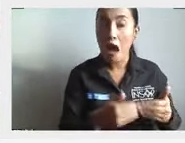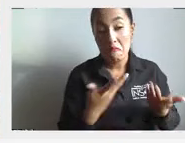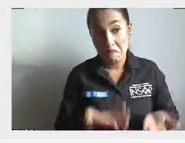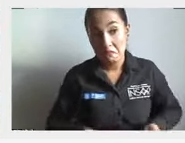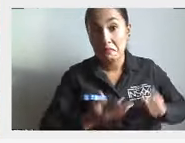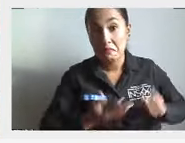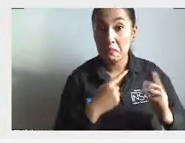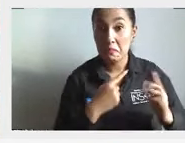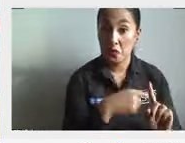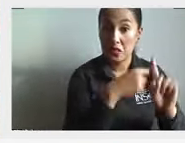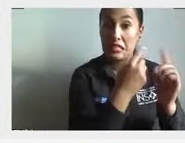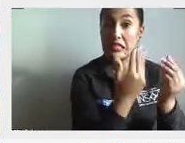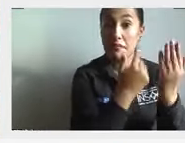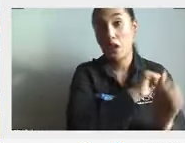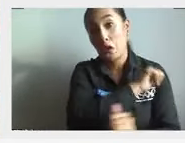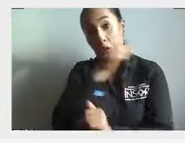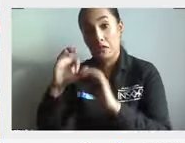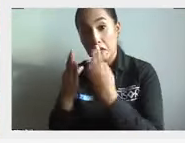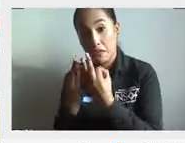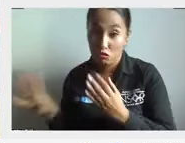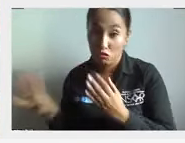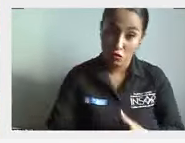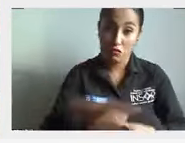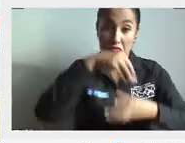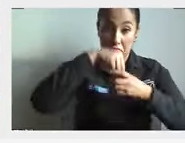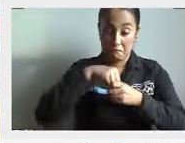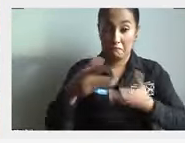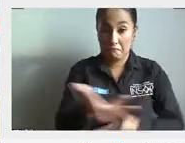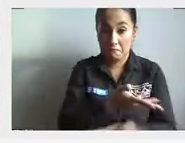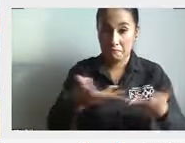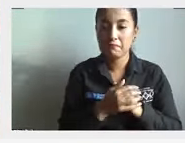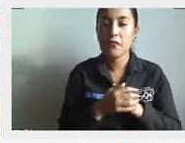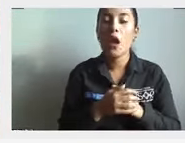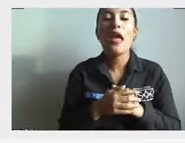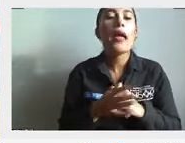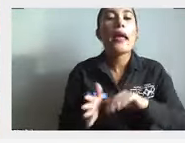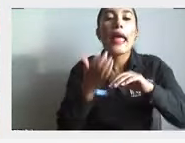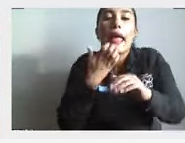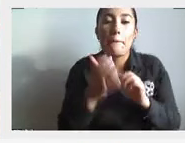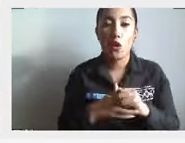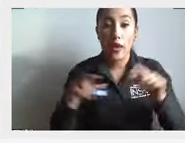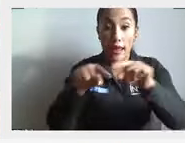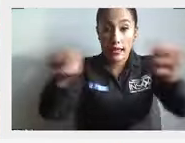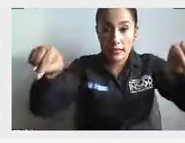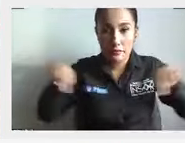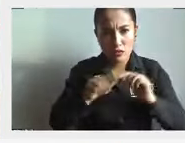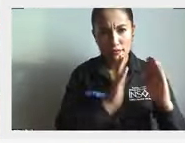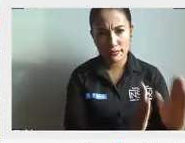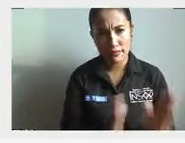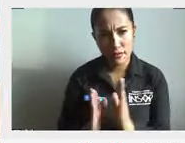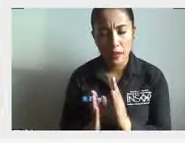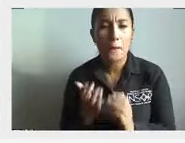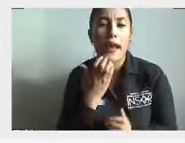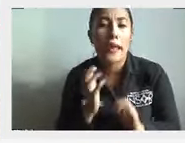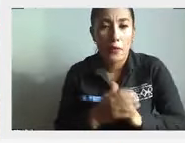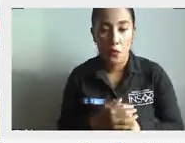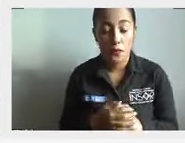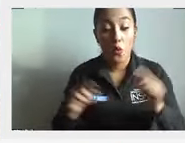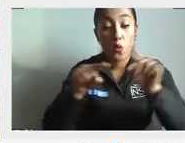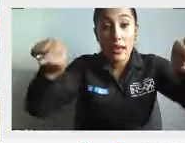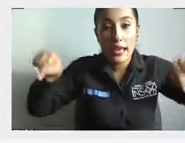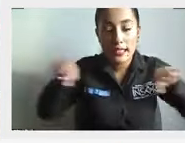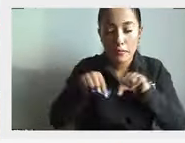familia. Explorar diferentes formas de organización del espacio, por ejemplo, dejar un espacio específico para